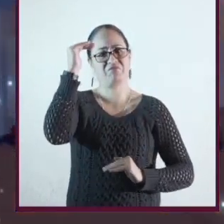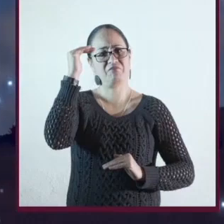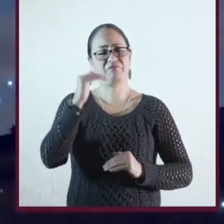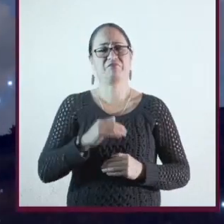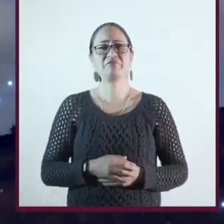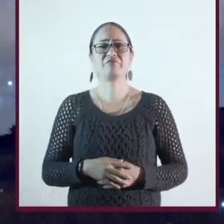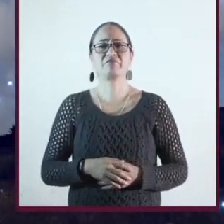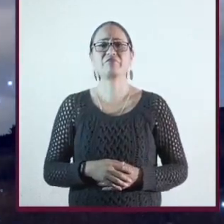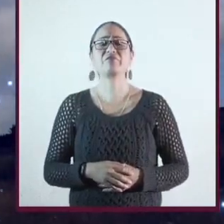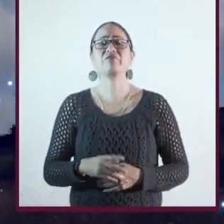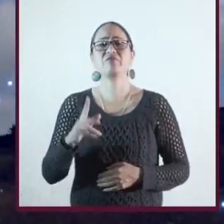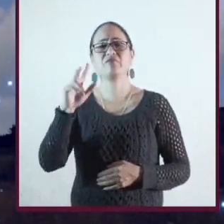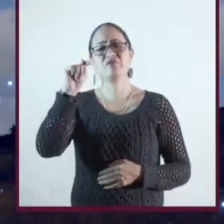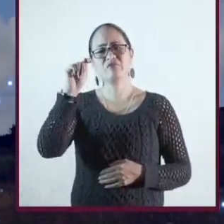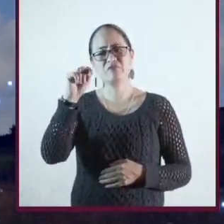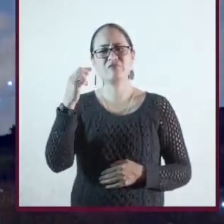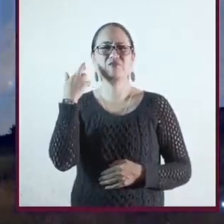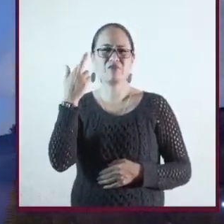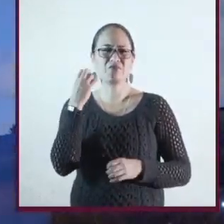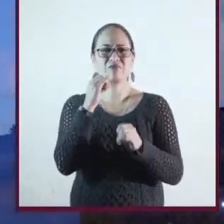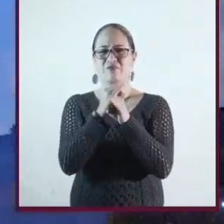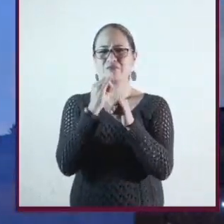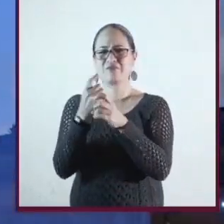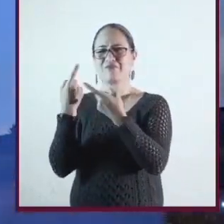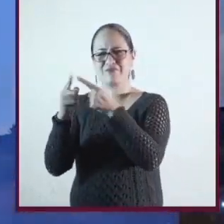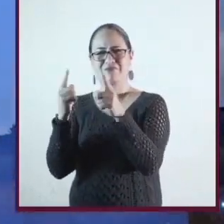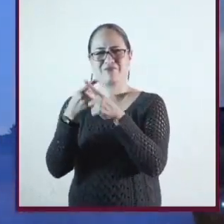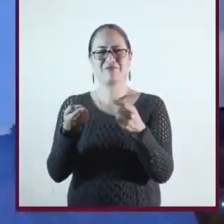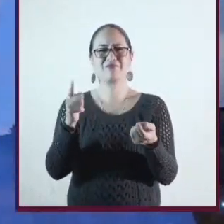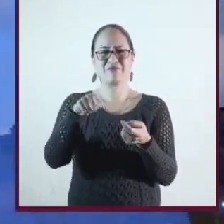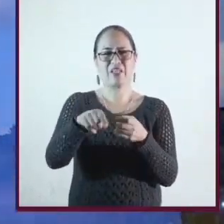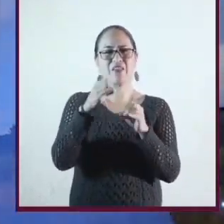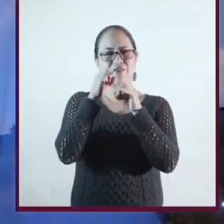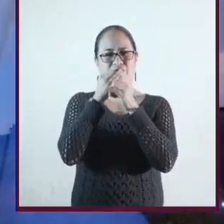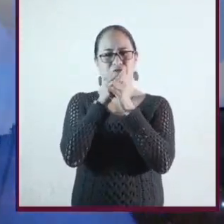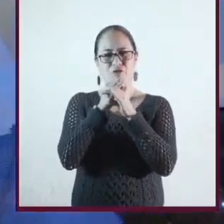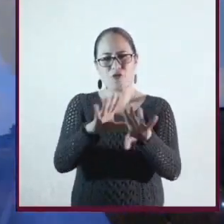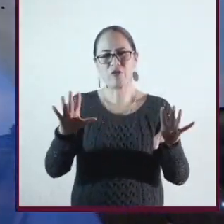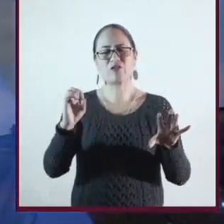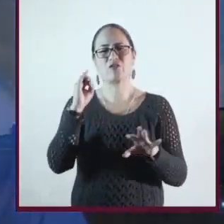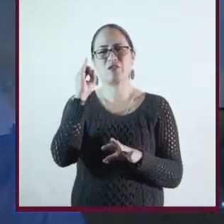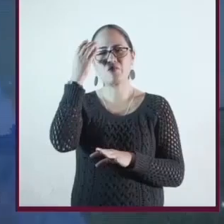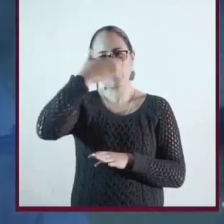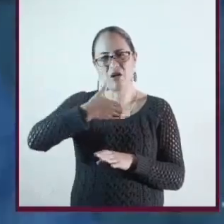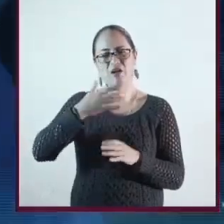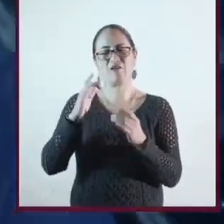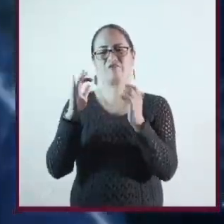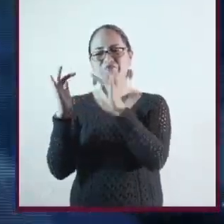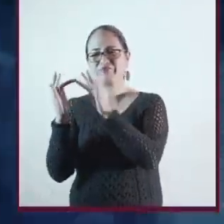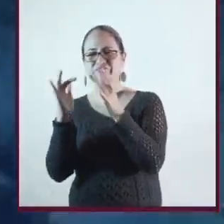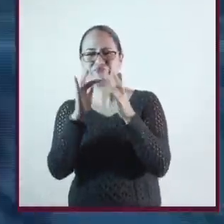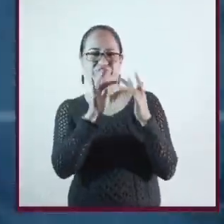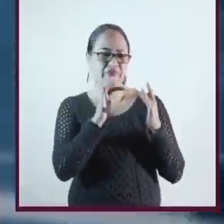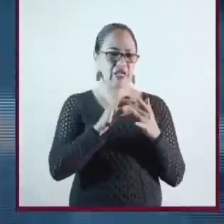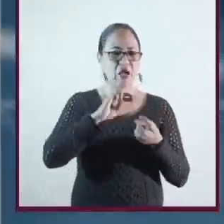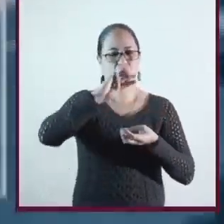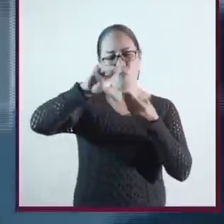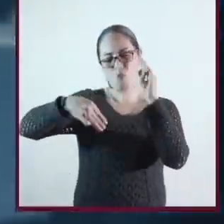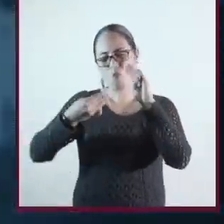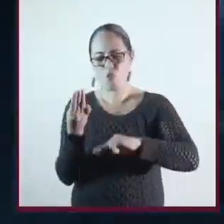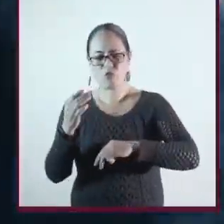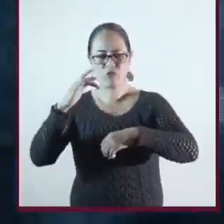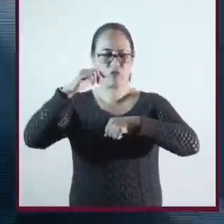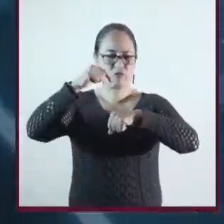Los medios de comunicación masiva transportan información, imágenes y señales a todas partes del mundo hoy en